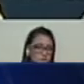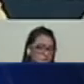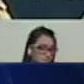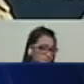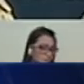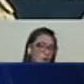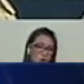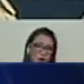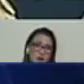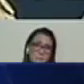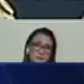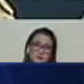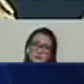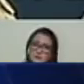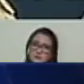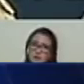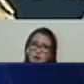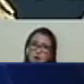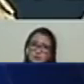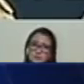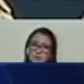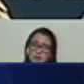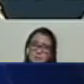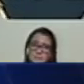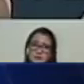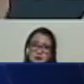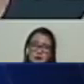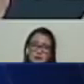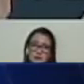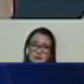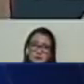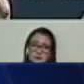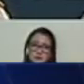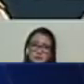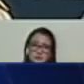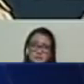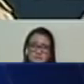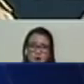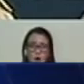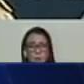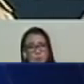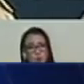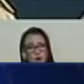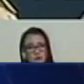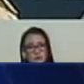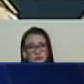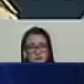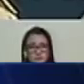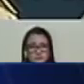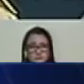transmitido el 90% de las mesas de votación. Por eso fue que el resultado fue tan rápido, tan expedito, y la